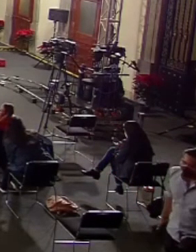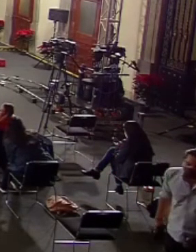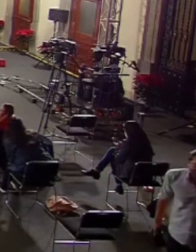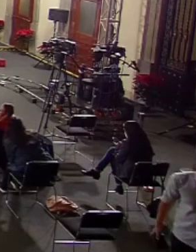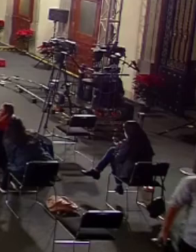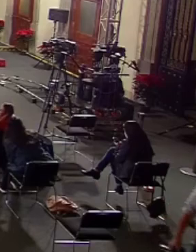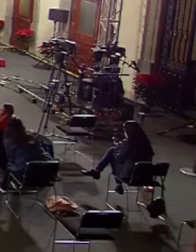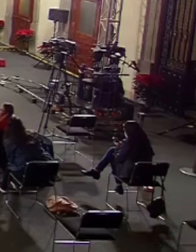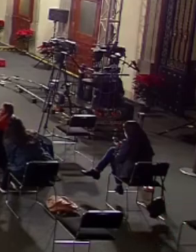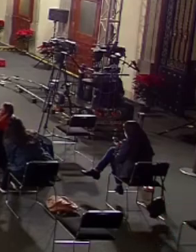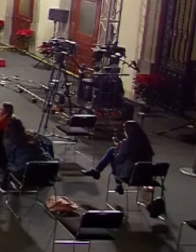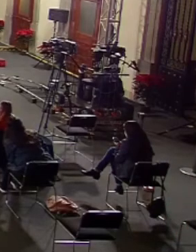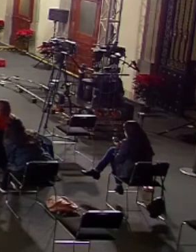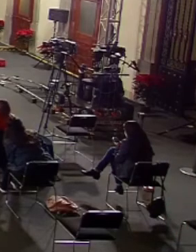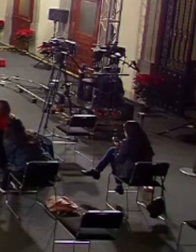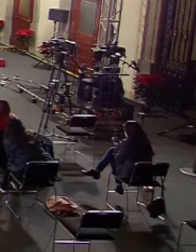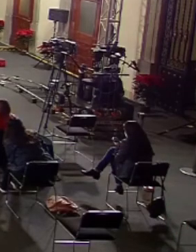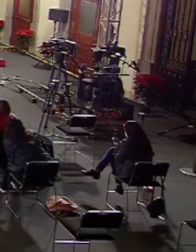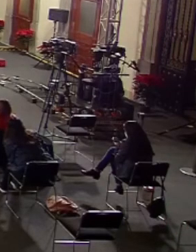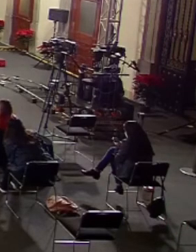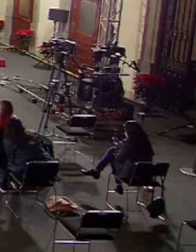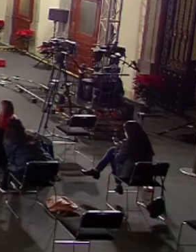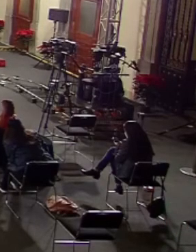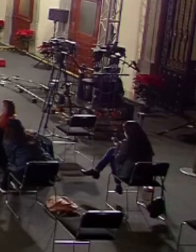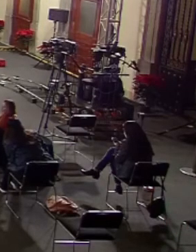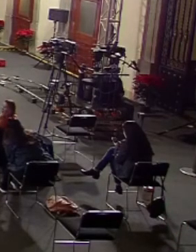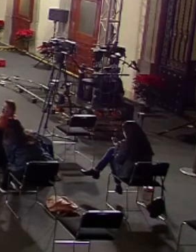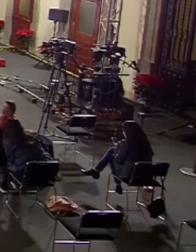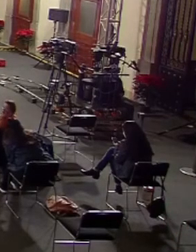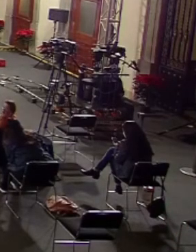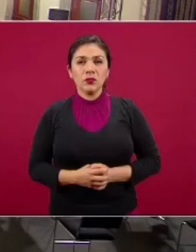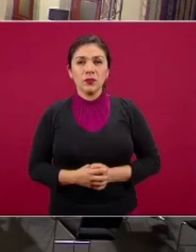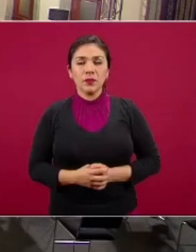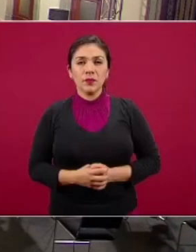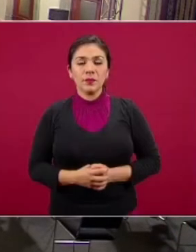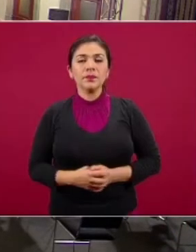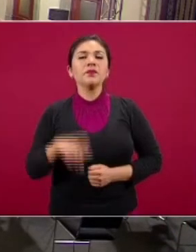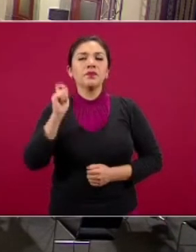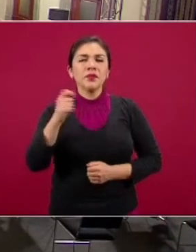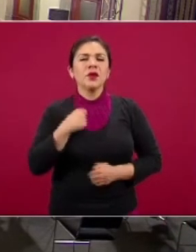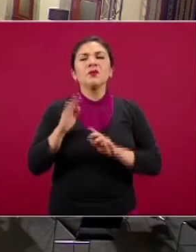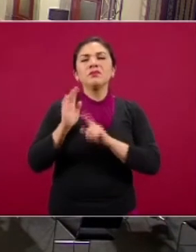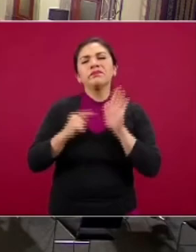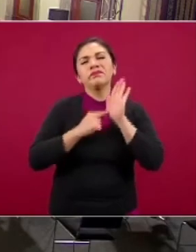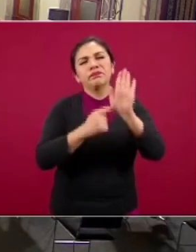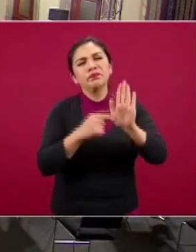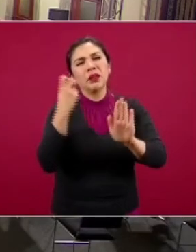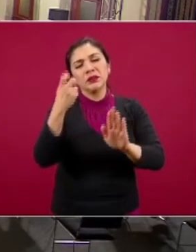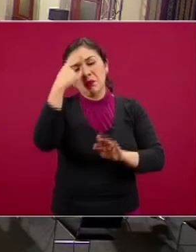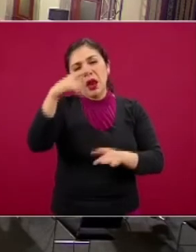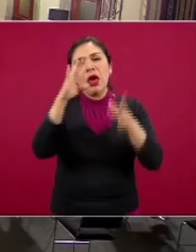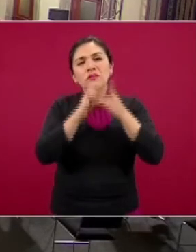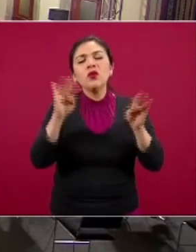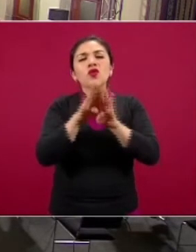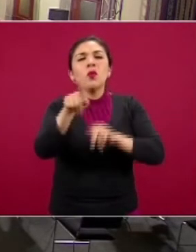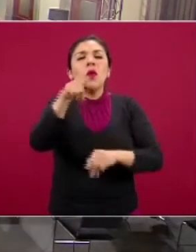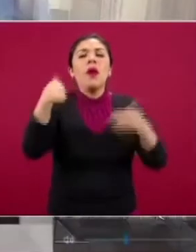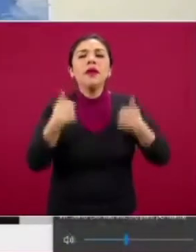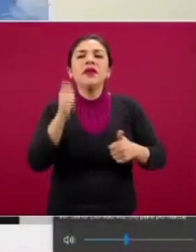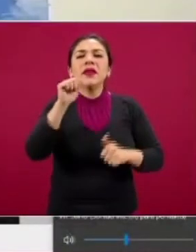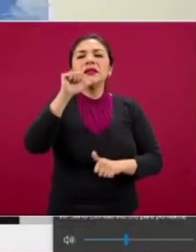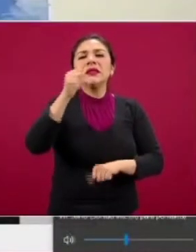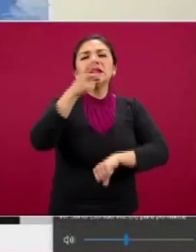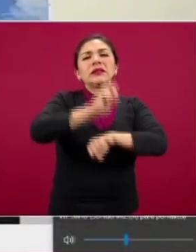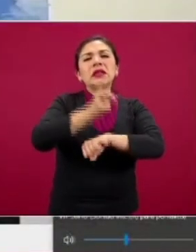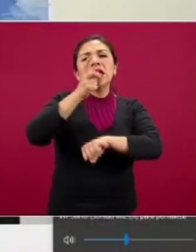qué este día es importante, porque el activismo durante 16 días es relevante para seguir empujando el